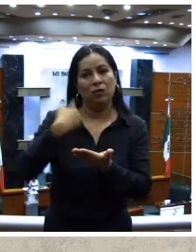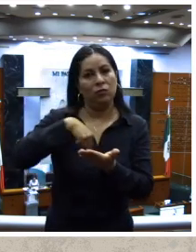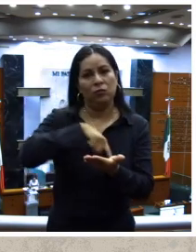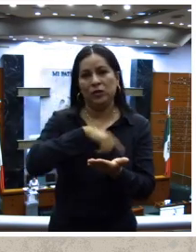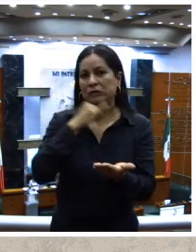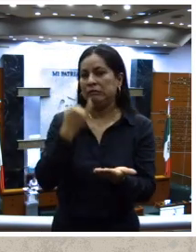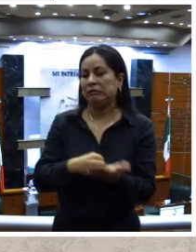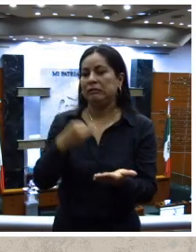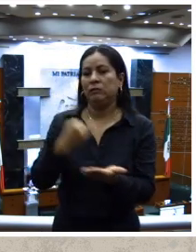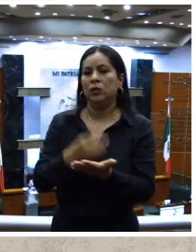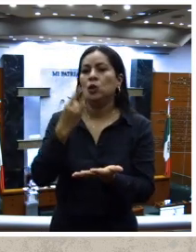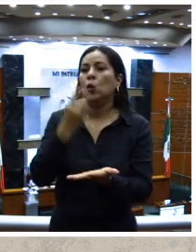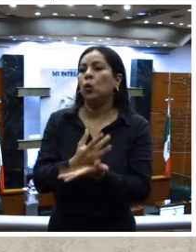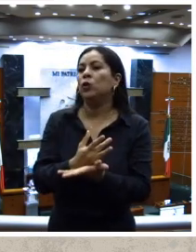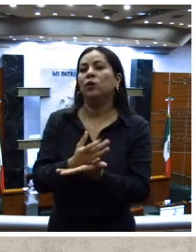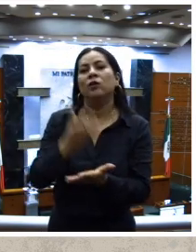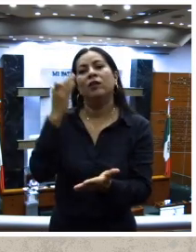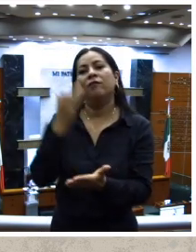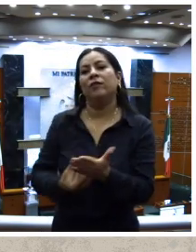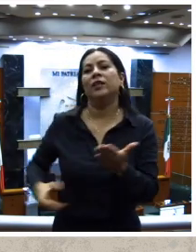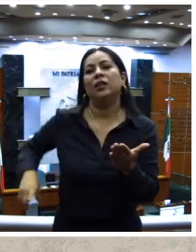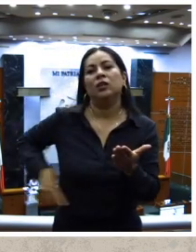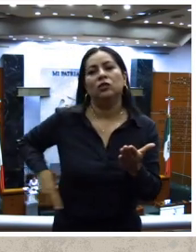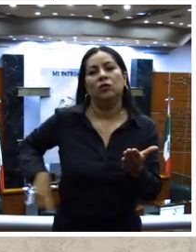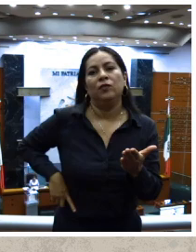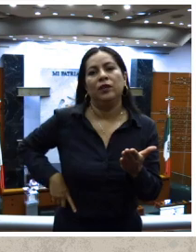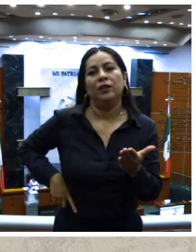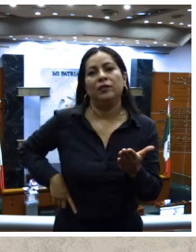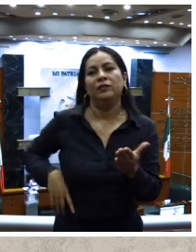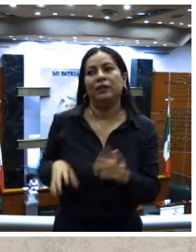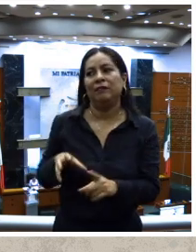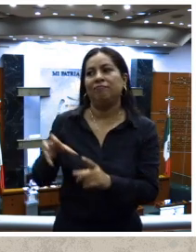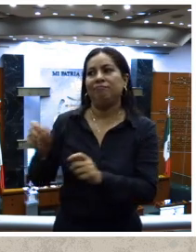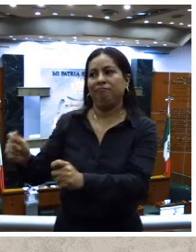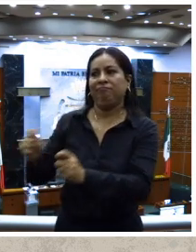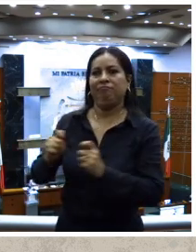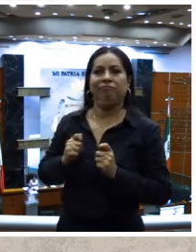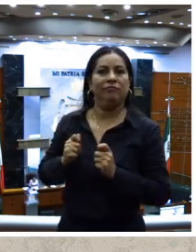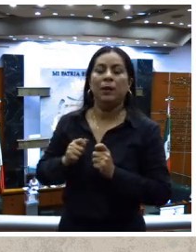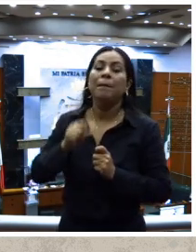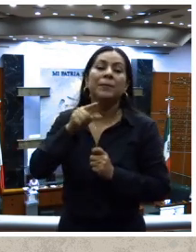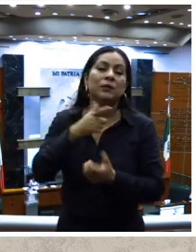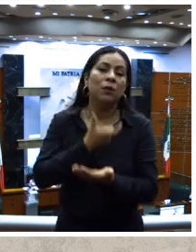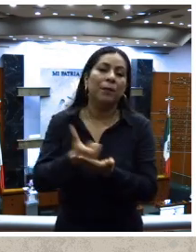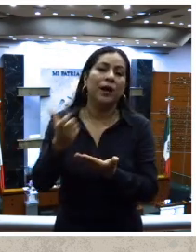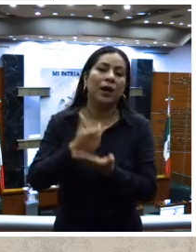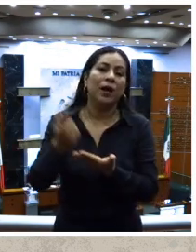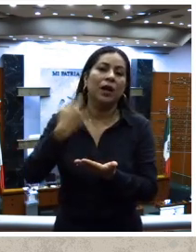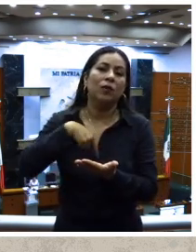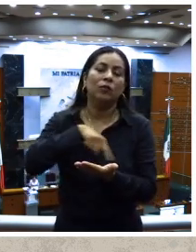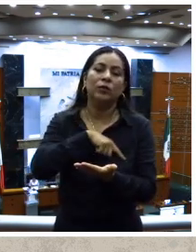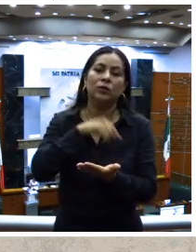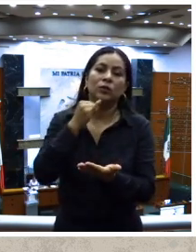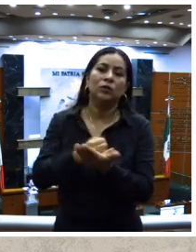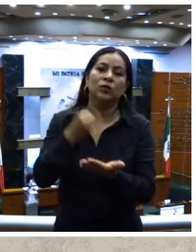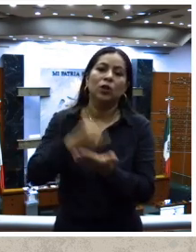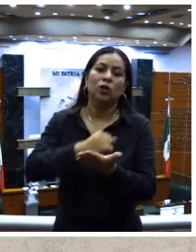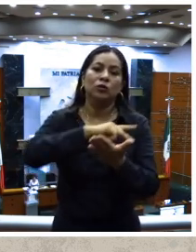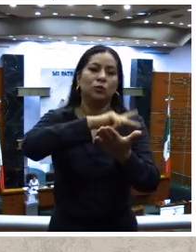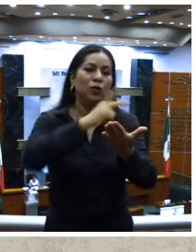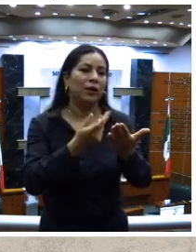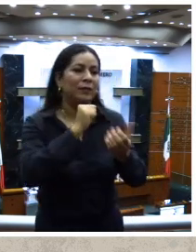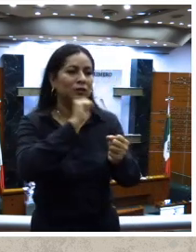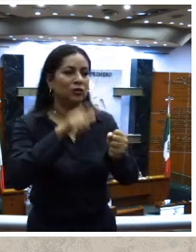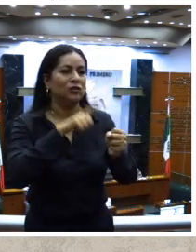impuestos no solo la deuda que nuestros gobernantes han contraído, sino también pagar con nuestros impuestos los programas